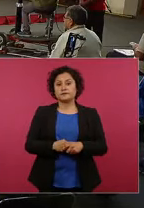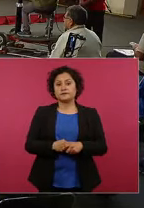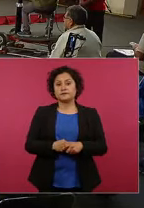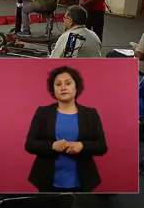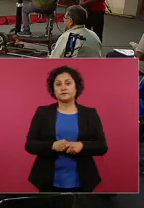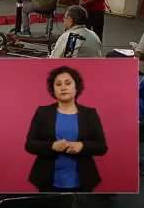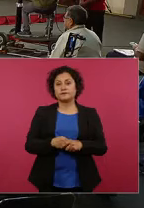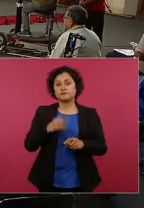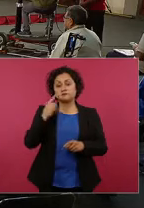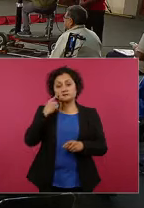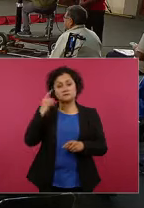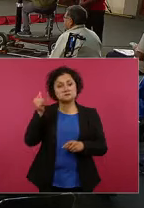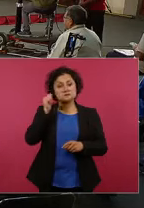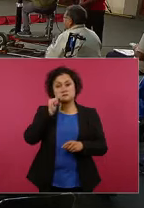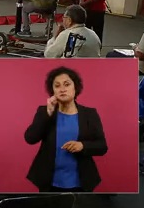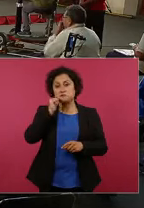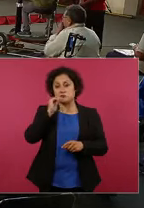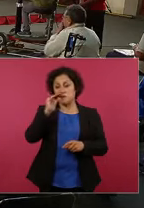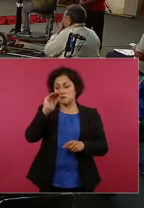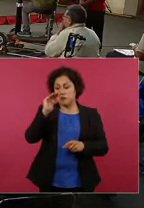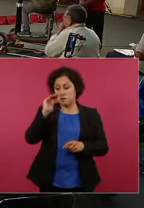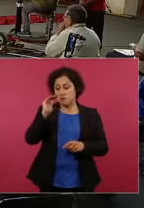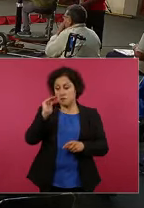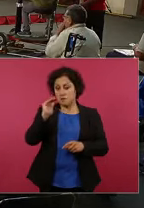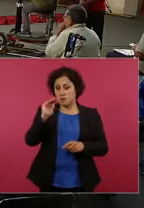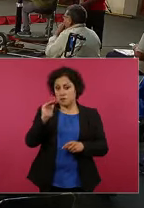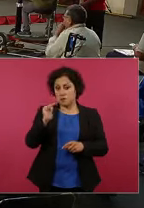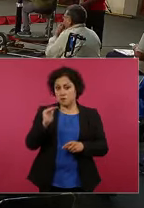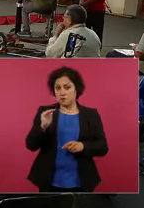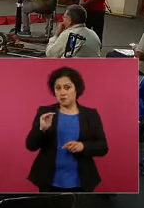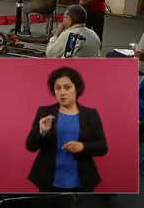siempre menos, siempre menos, siempre menos.